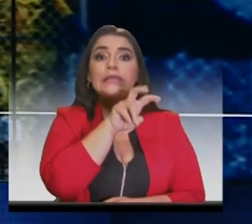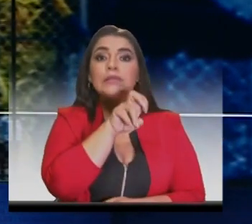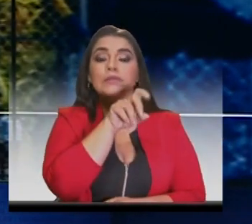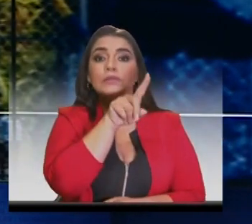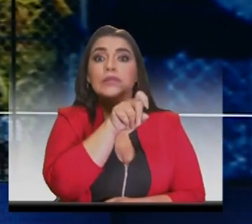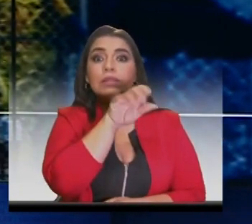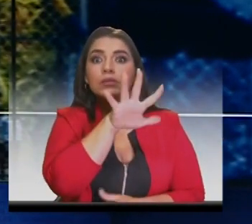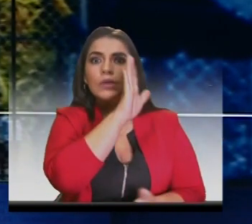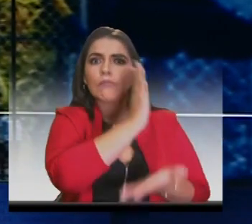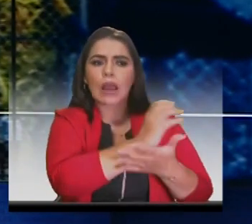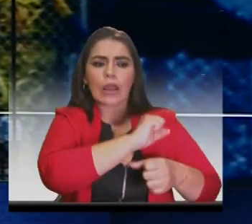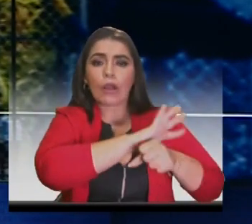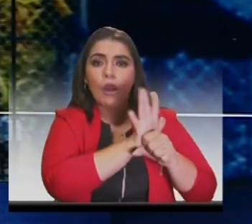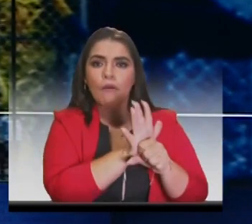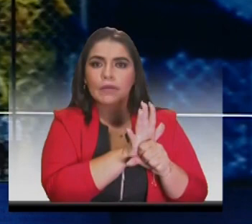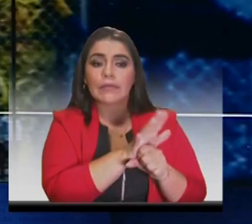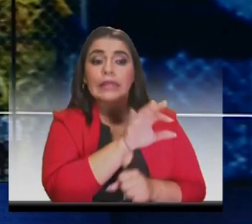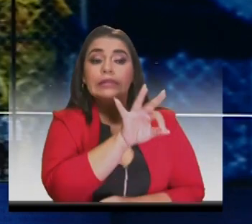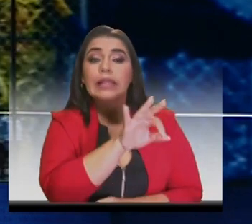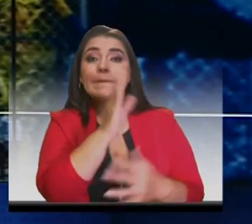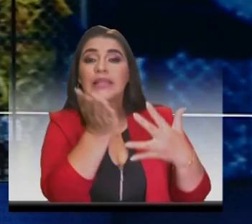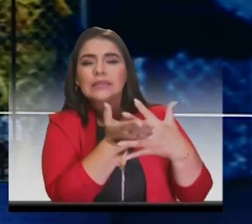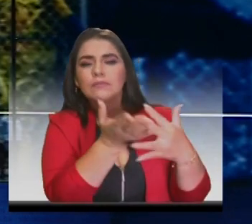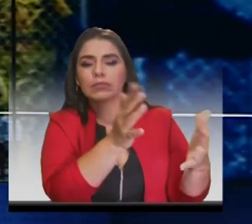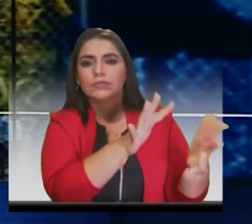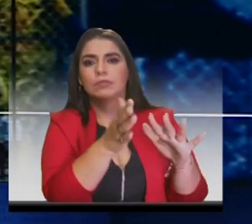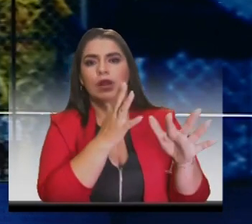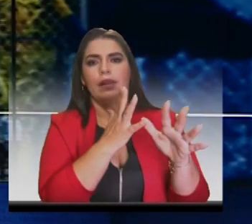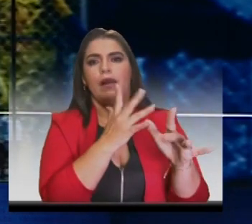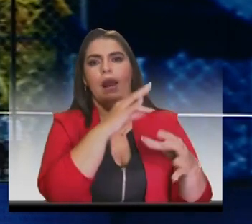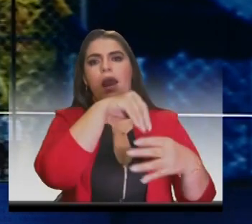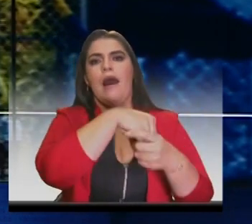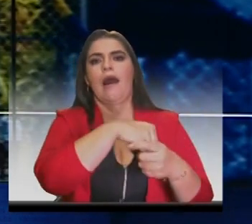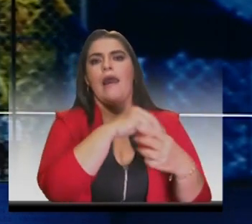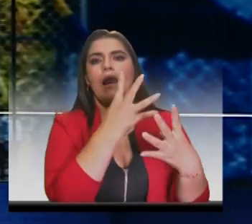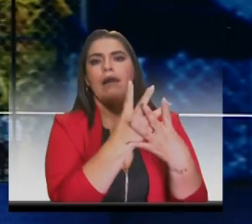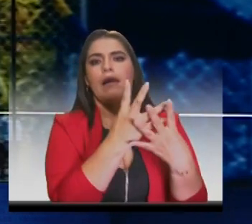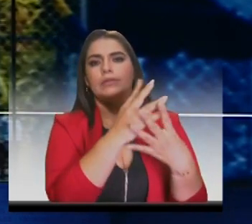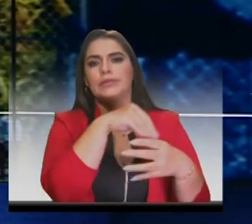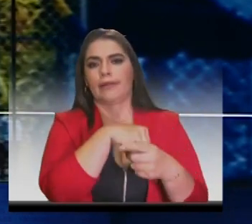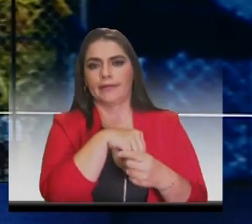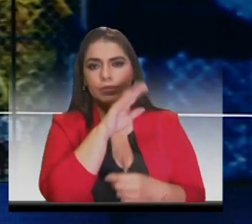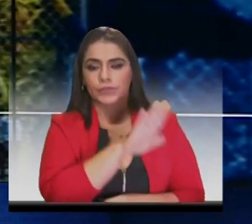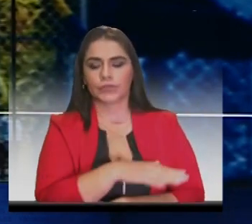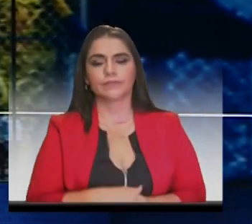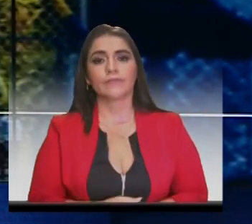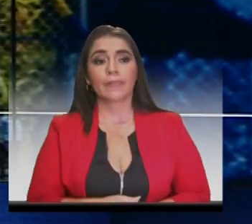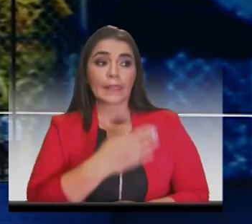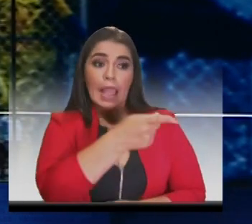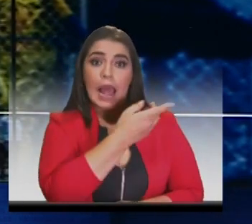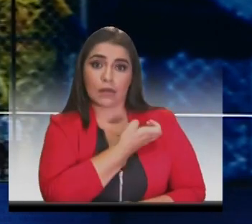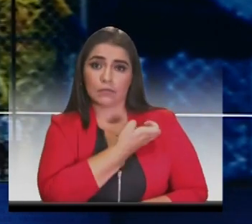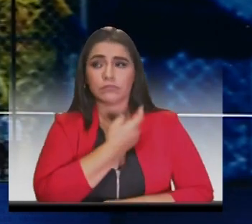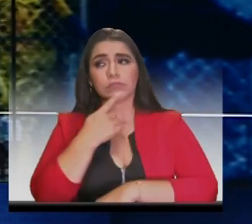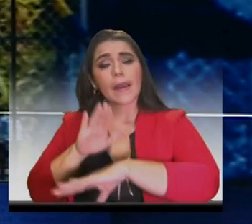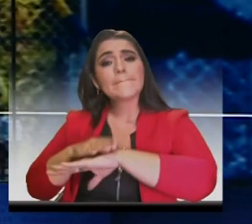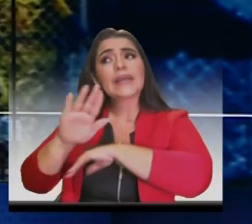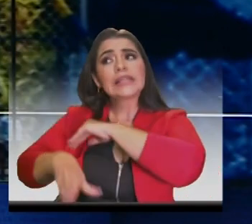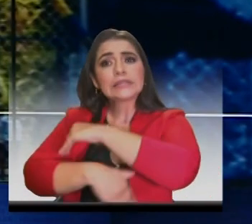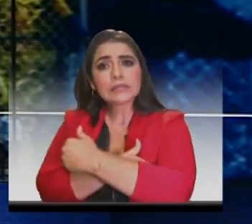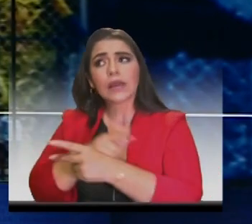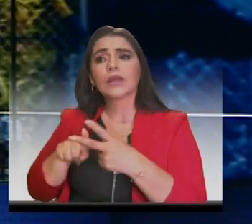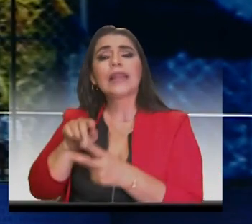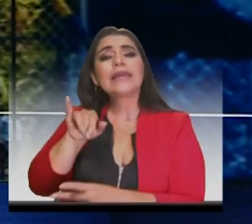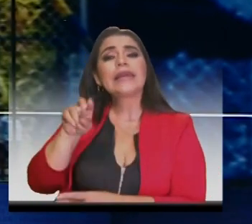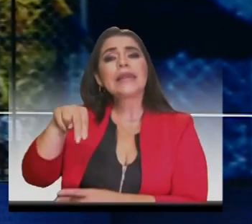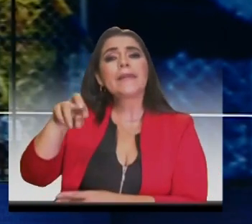en la cárcel de máxima seguridad de La Paz. Mientras que el alcalde de esa localidad le pidió al INPEC y al Ministerio de Justicia más agilidad en la